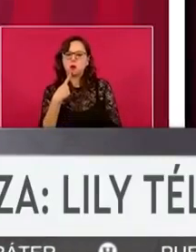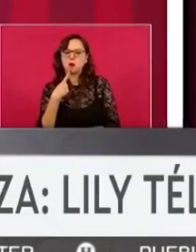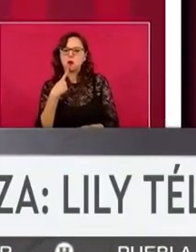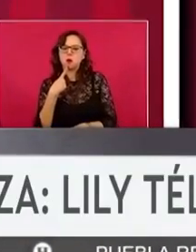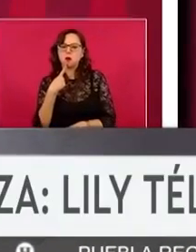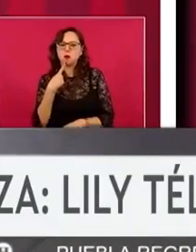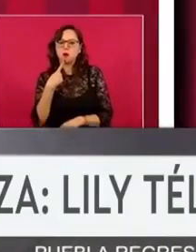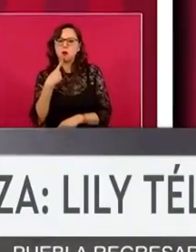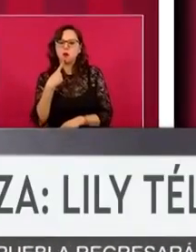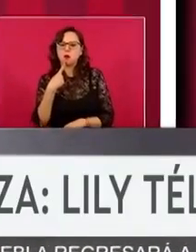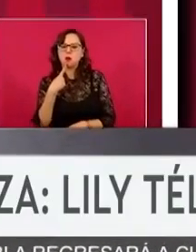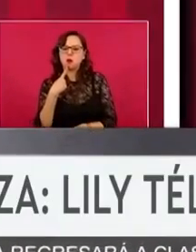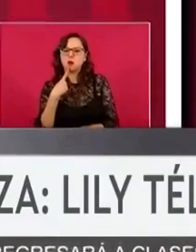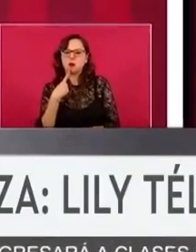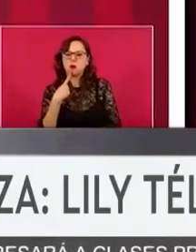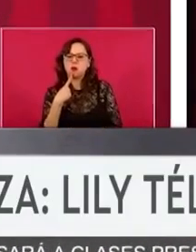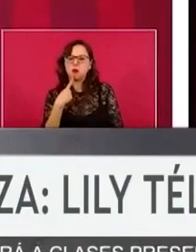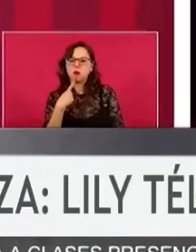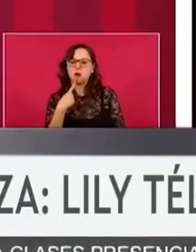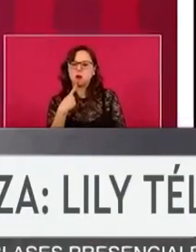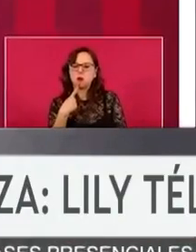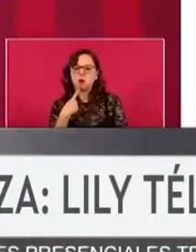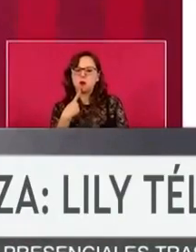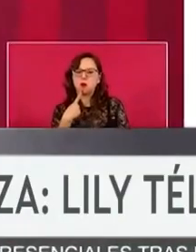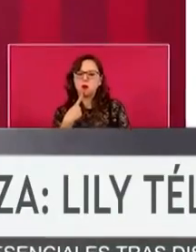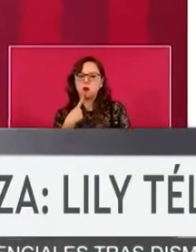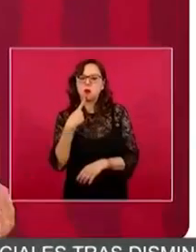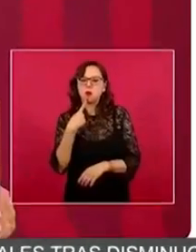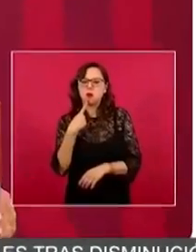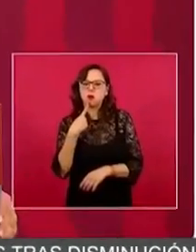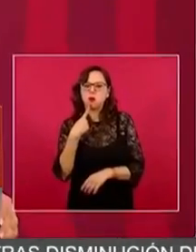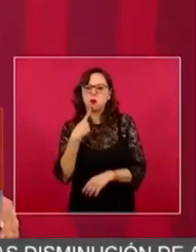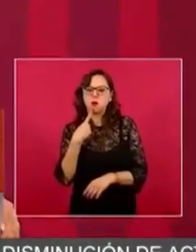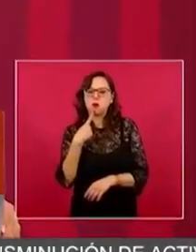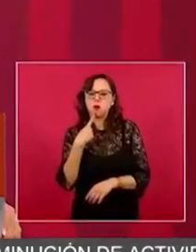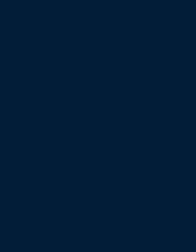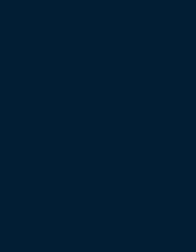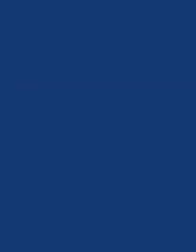Lili Téllez al sarcasmo del presidente de la República el día de hoy por la mañana.